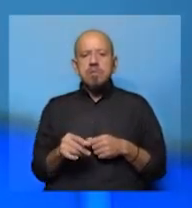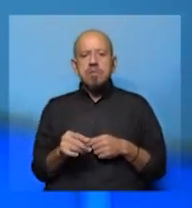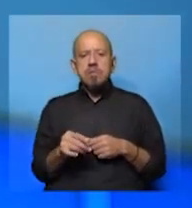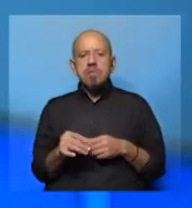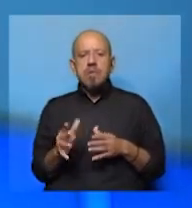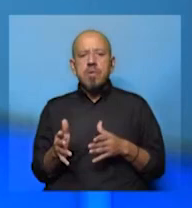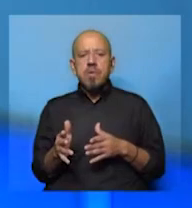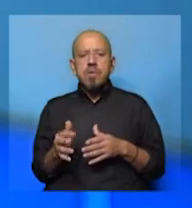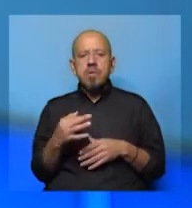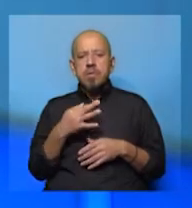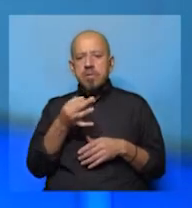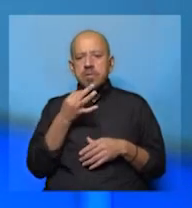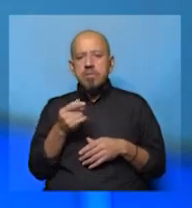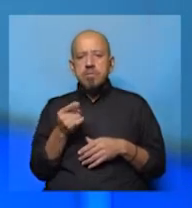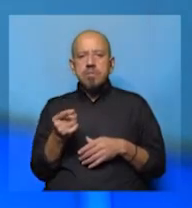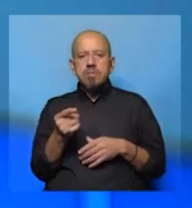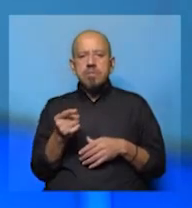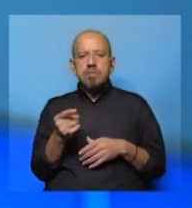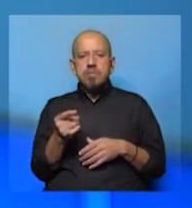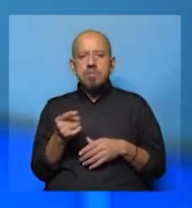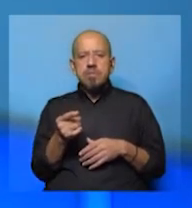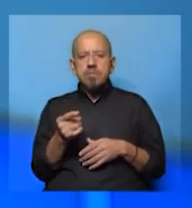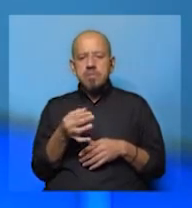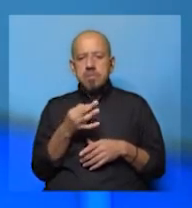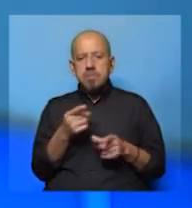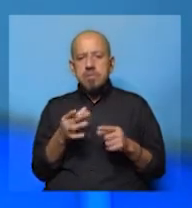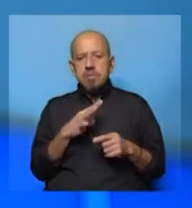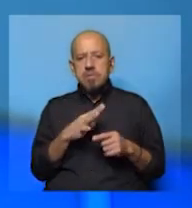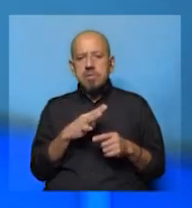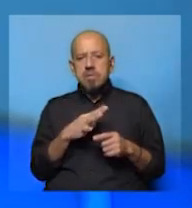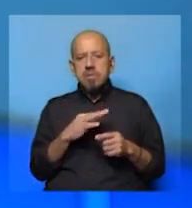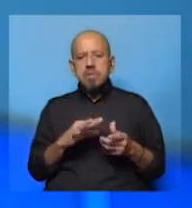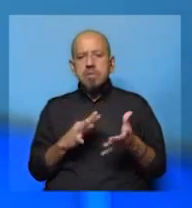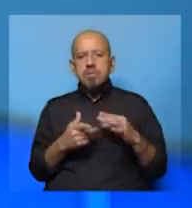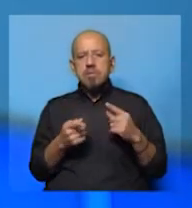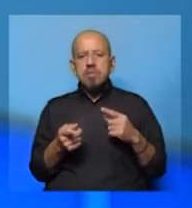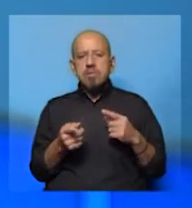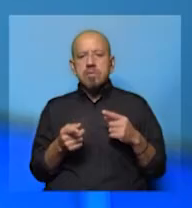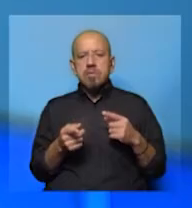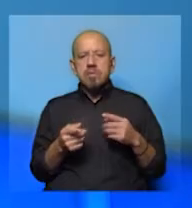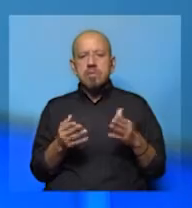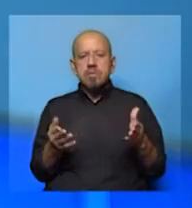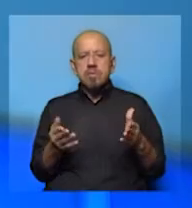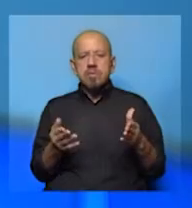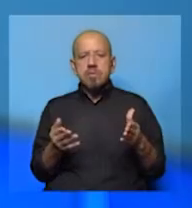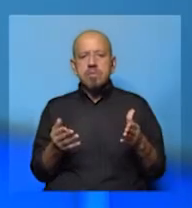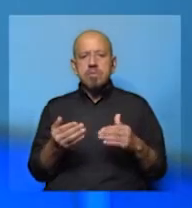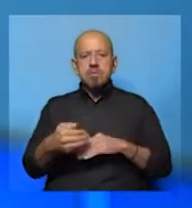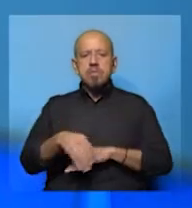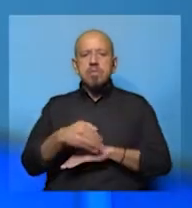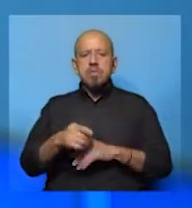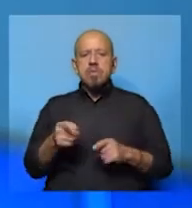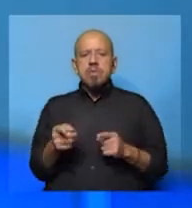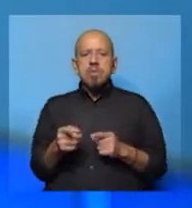que nosotros justificamos yo dije una vez una frase Y es que hay una manera distinta de estar en la calle es una